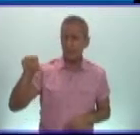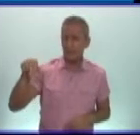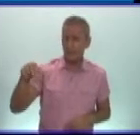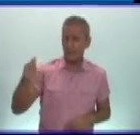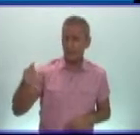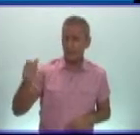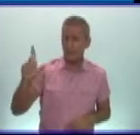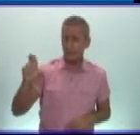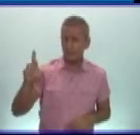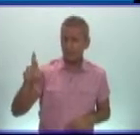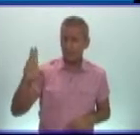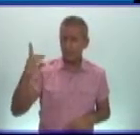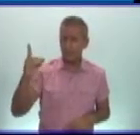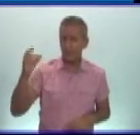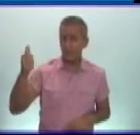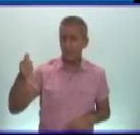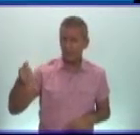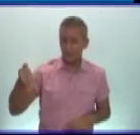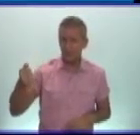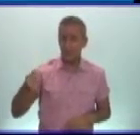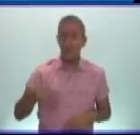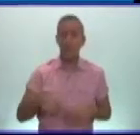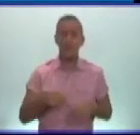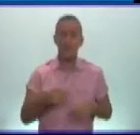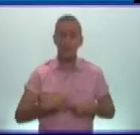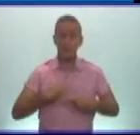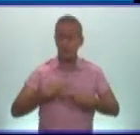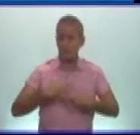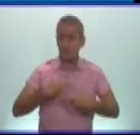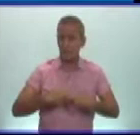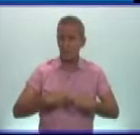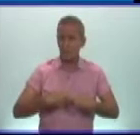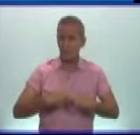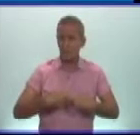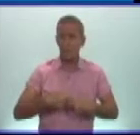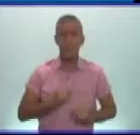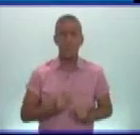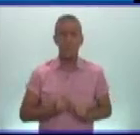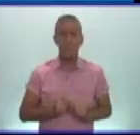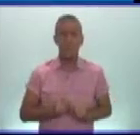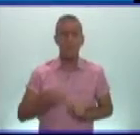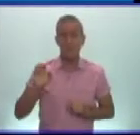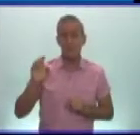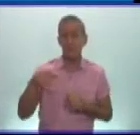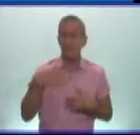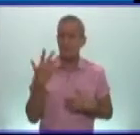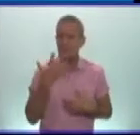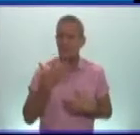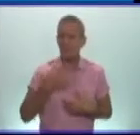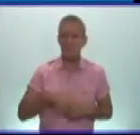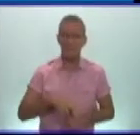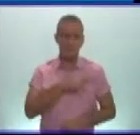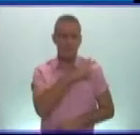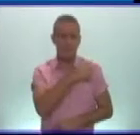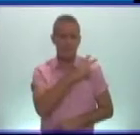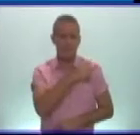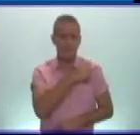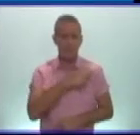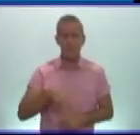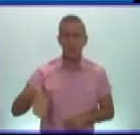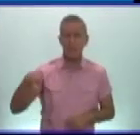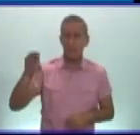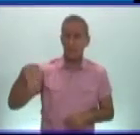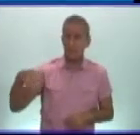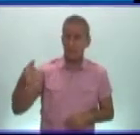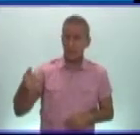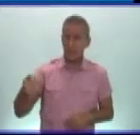del generalísimo Máximo Gómez, también conocida como Manana, al presidente de la Junta Revolucionaria Cubana, Bernarda Toro,